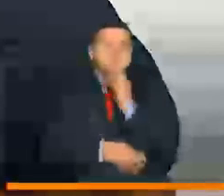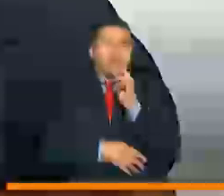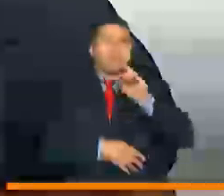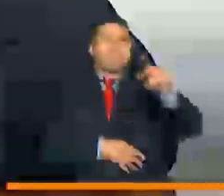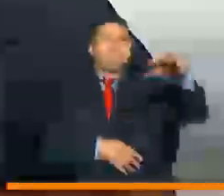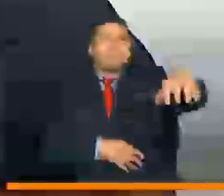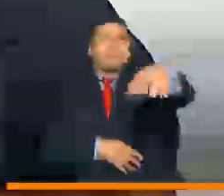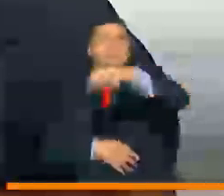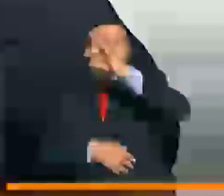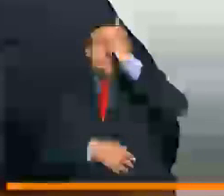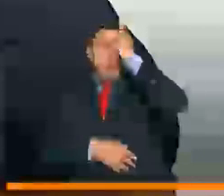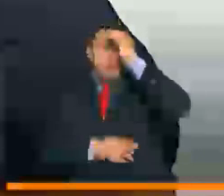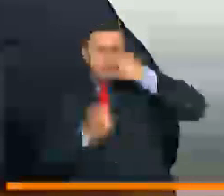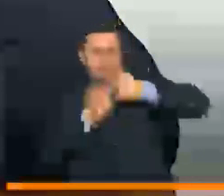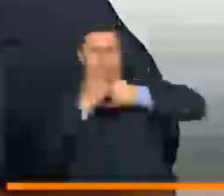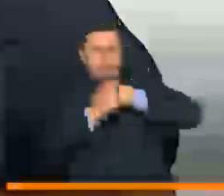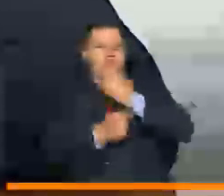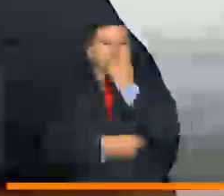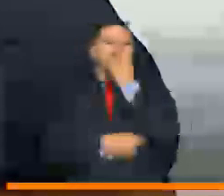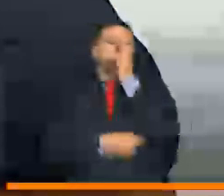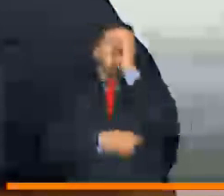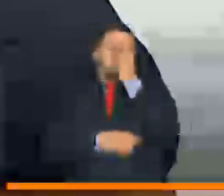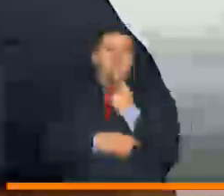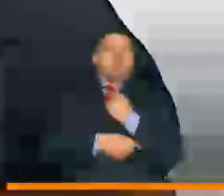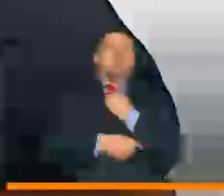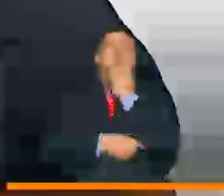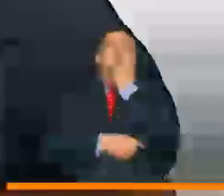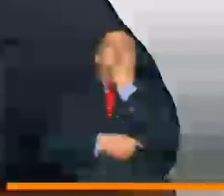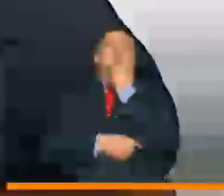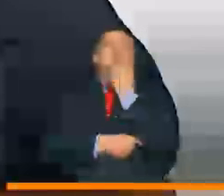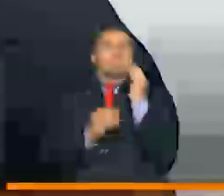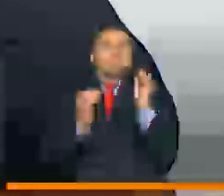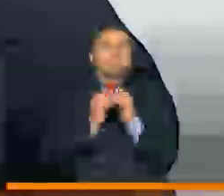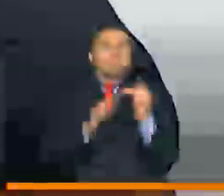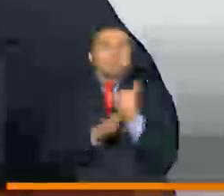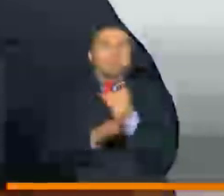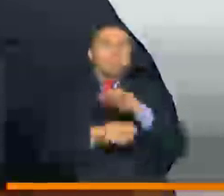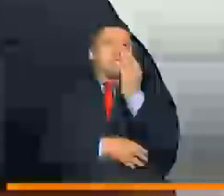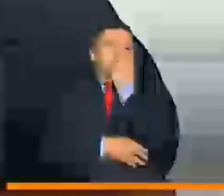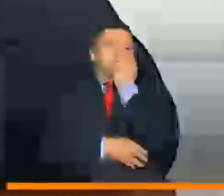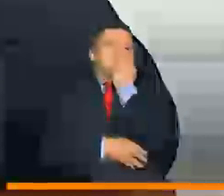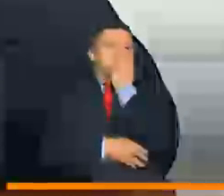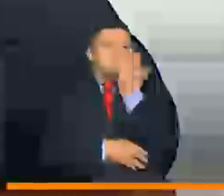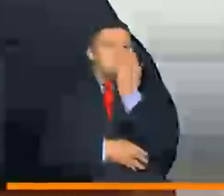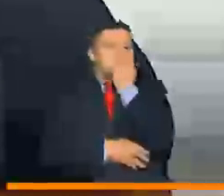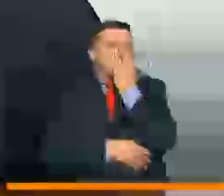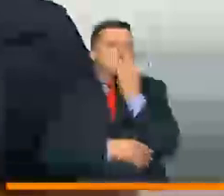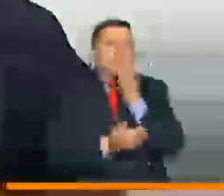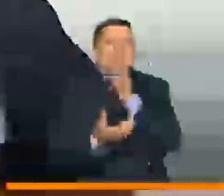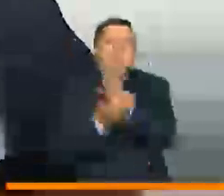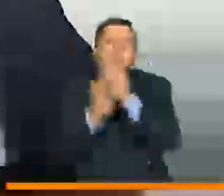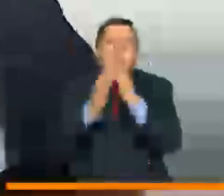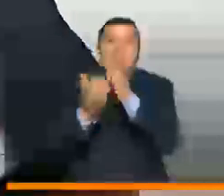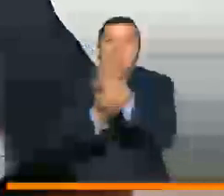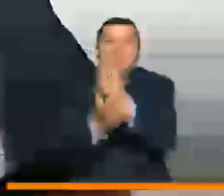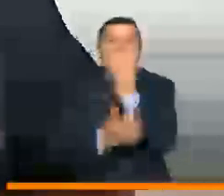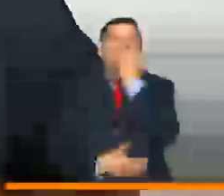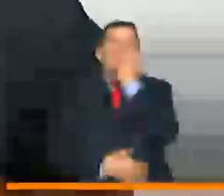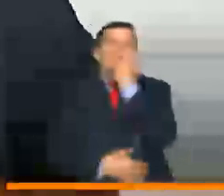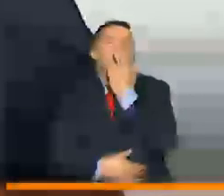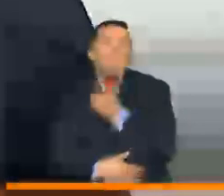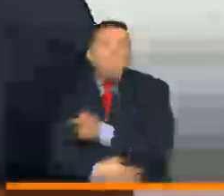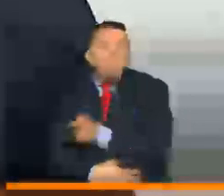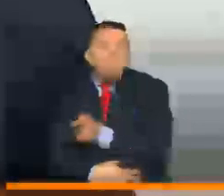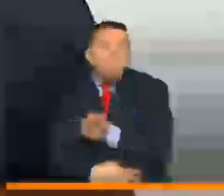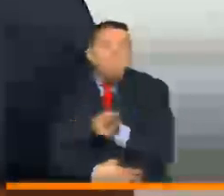unidades hospitalarias que no es cuidado intensivo, y también tenemos un consumo muy importante en servicio domiciliario, así como todavía